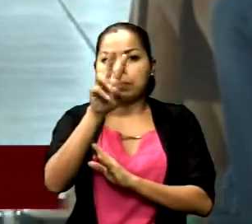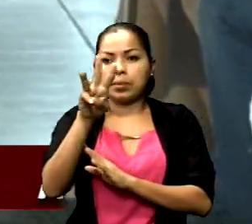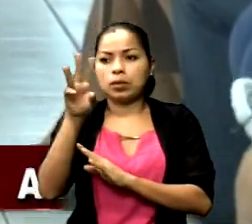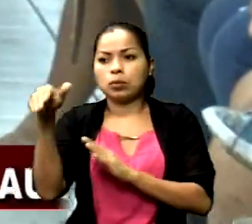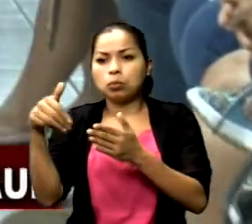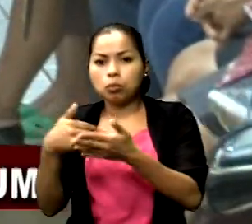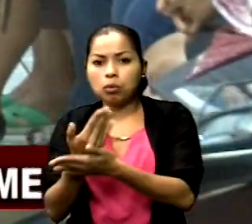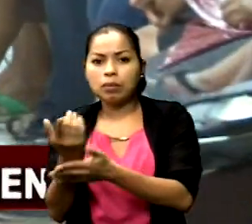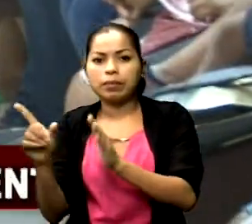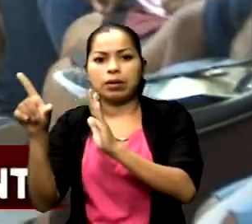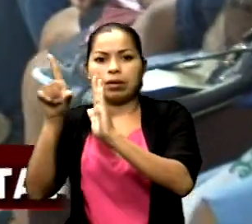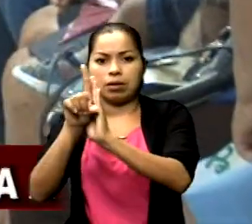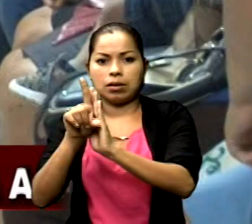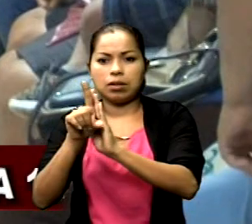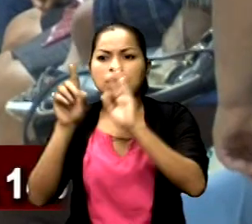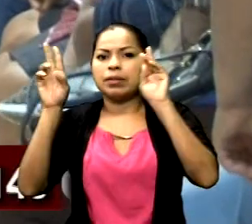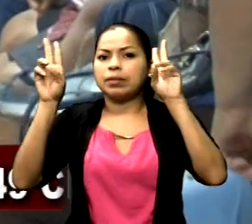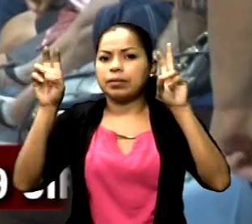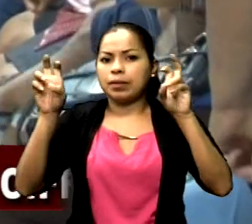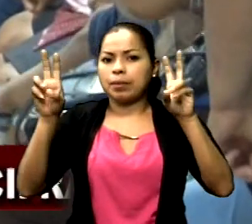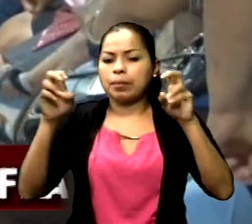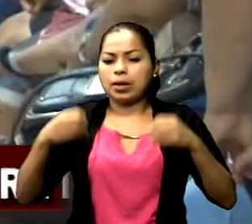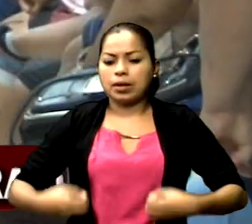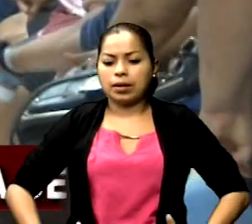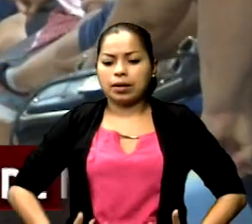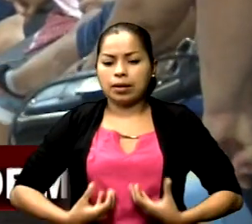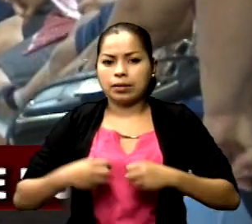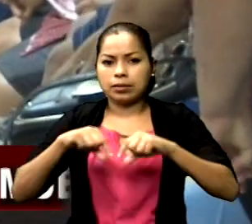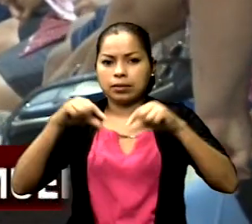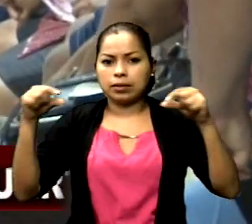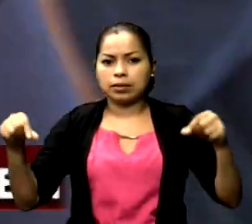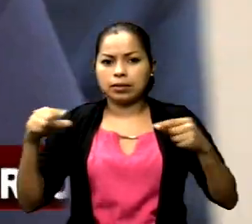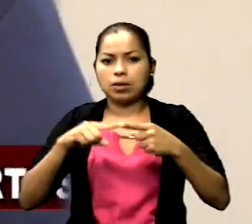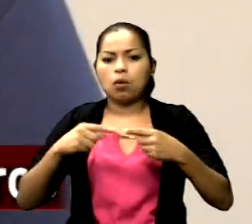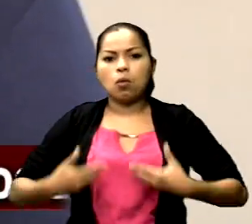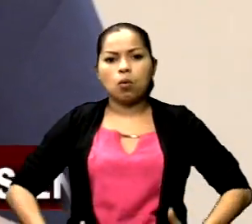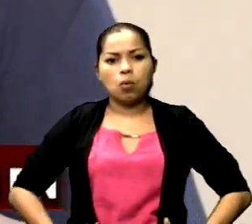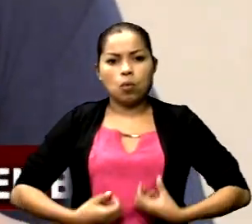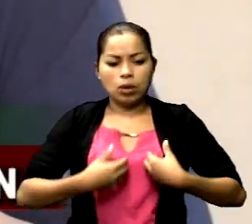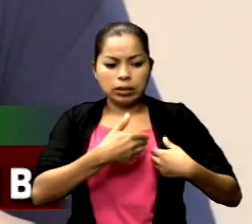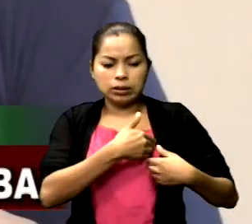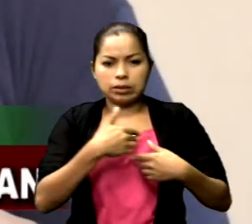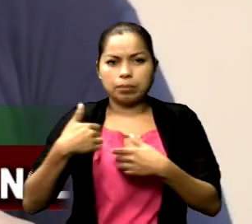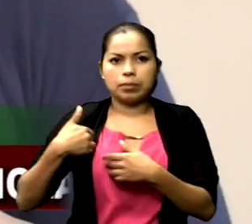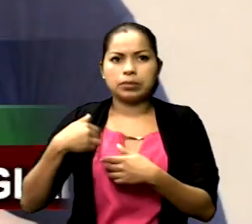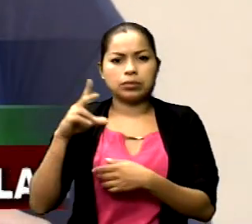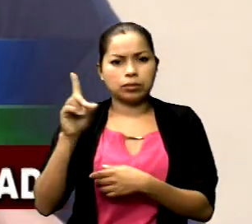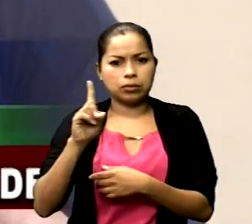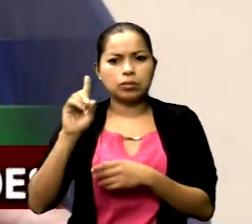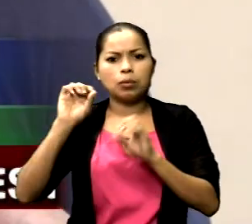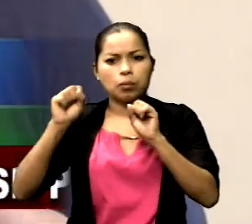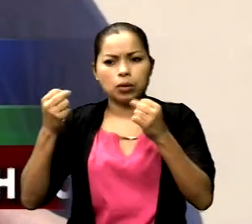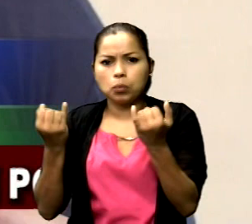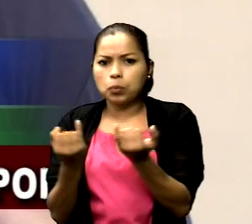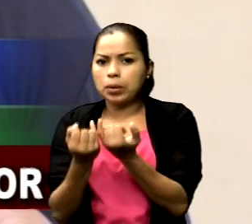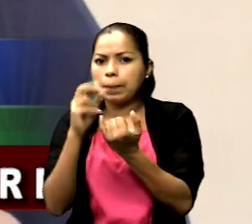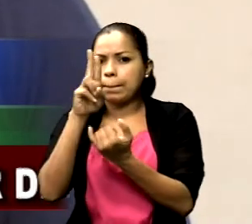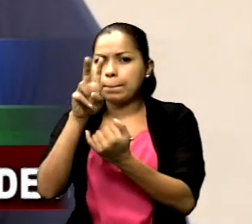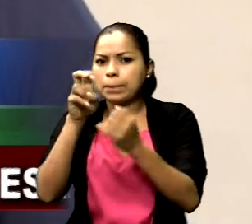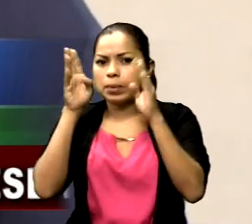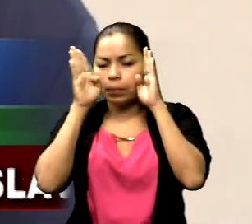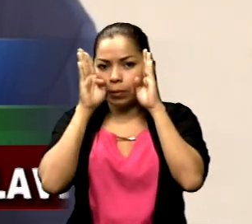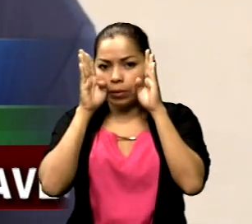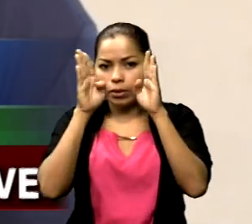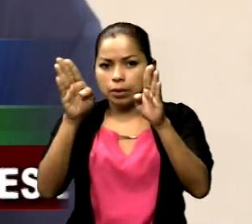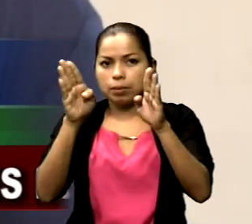ley para el cáncer cervicuterino, para el cáncer de mama, cuando todas tienen un componente global